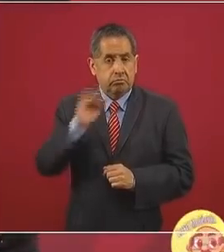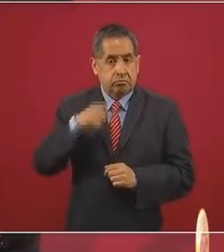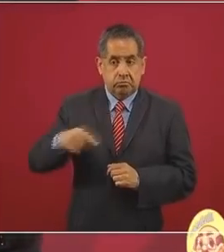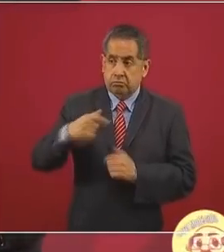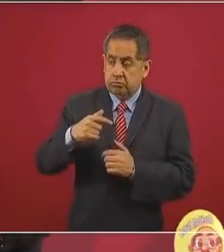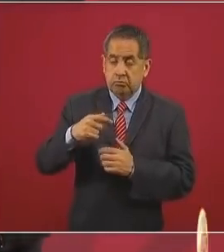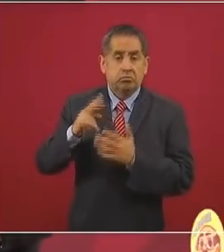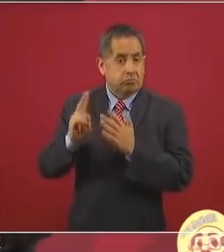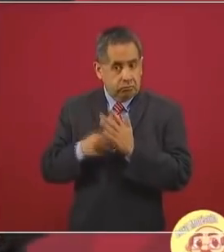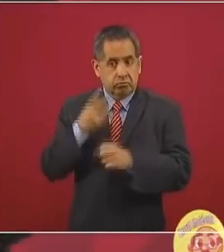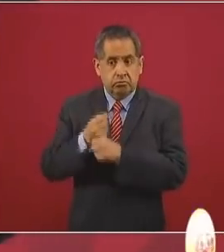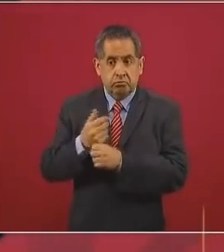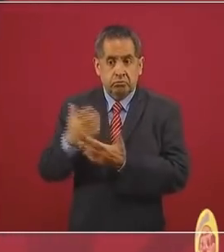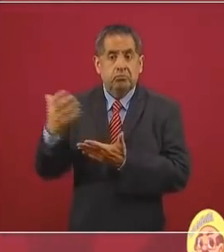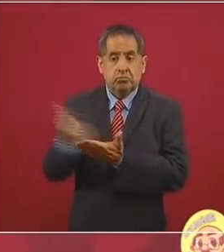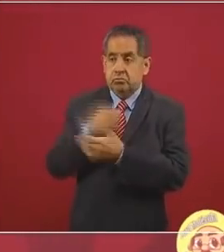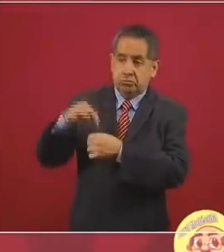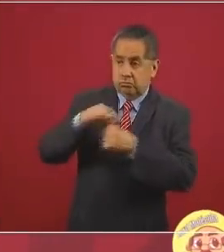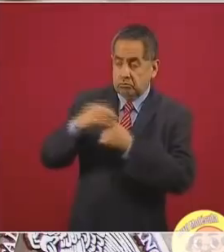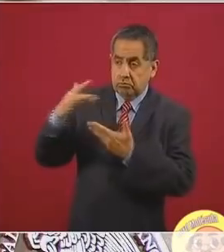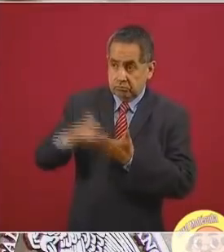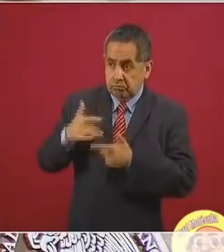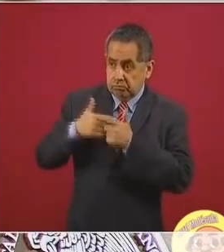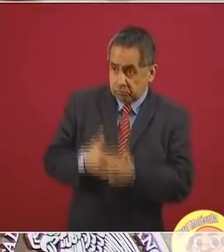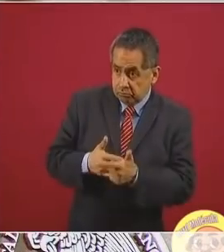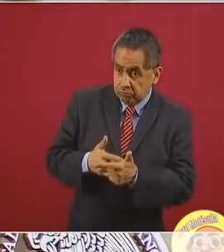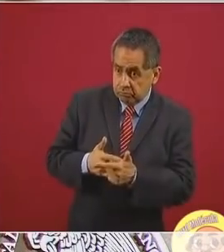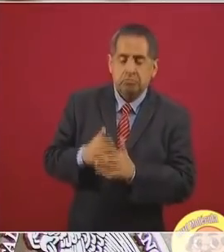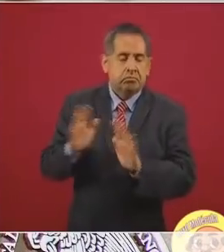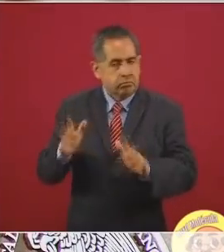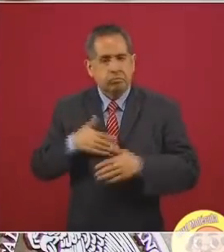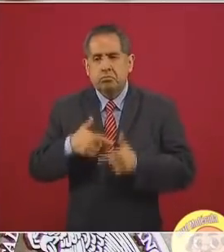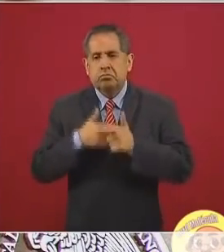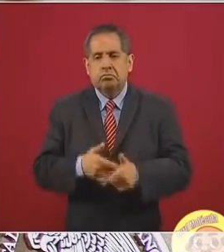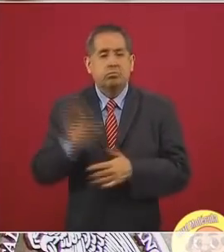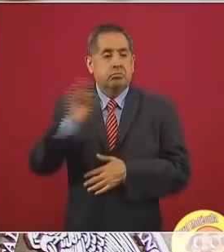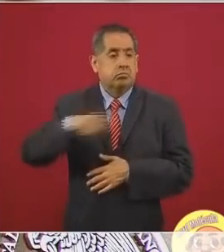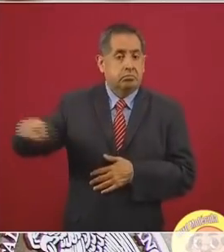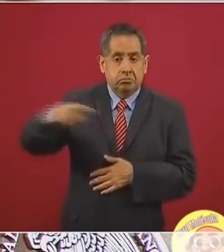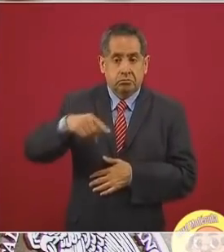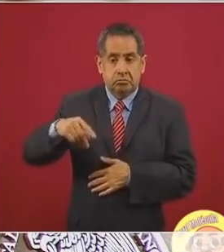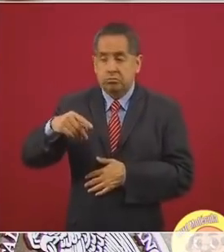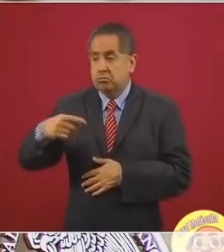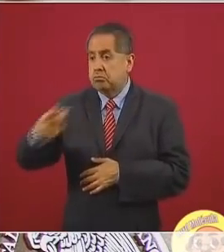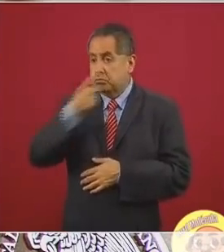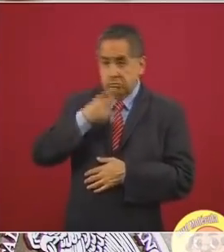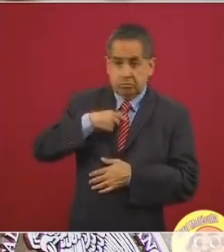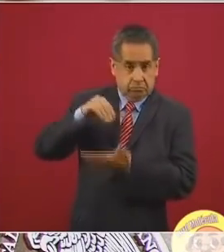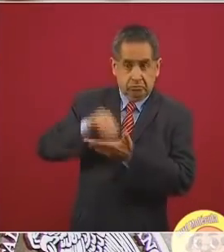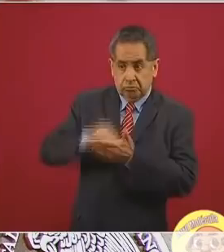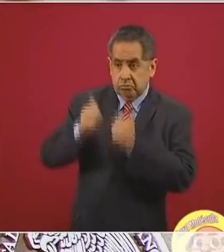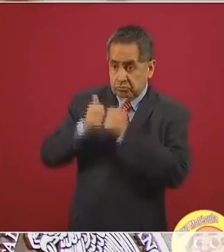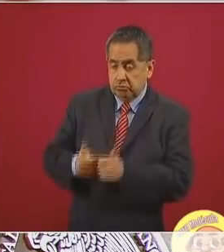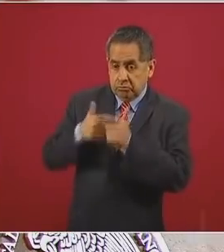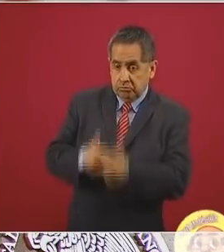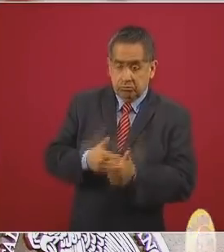ganamos la revocación del mandato, es decir, si la gente dice que yo me quede,